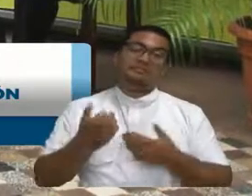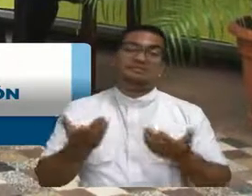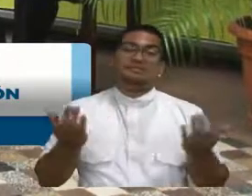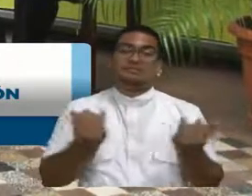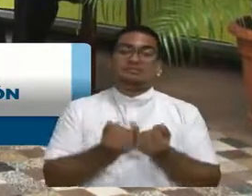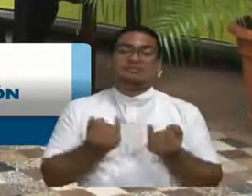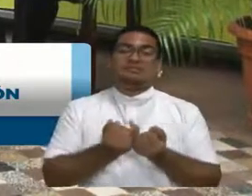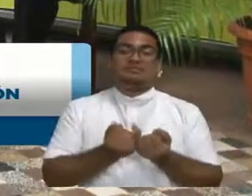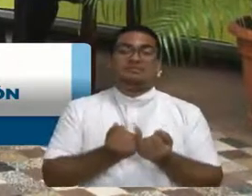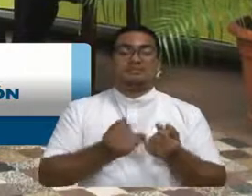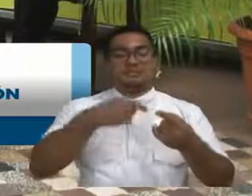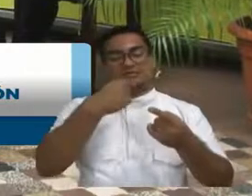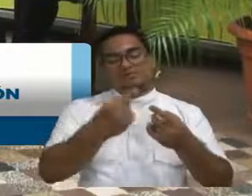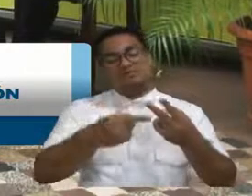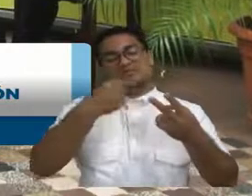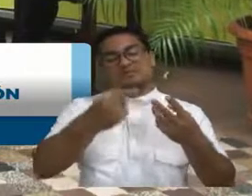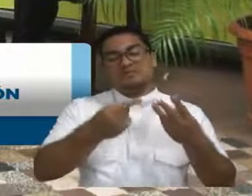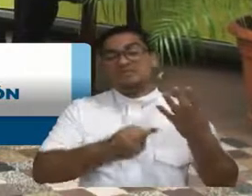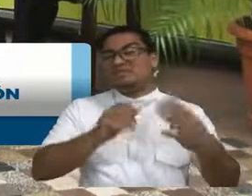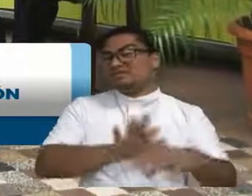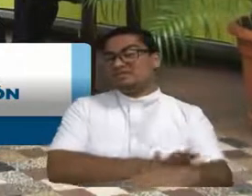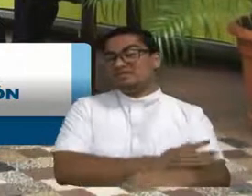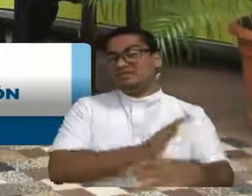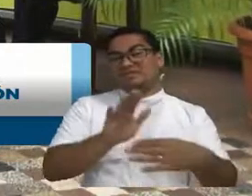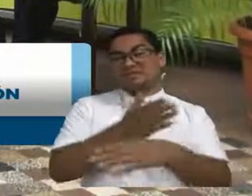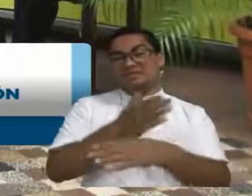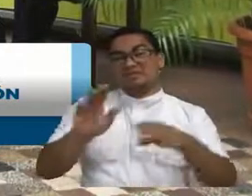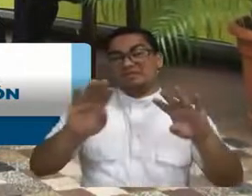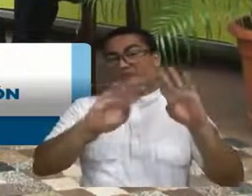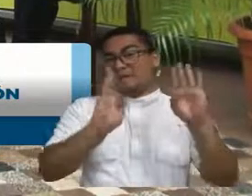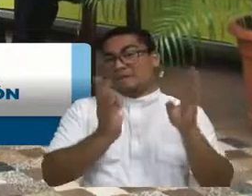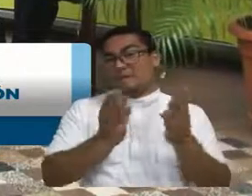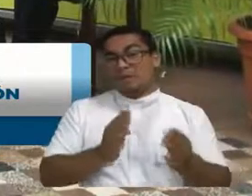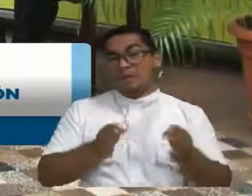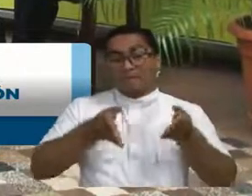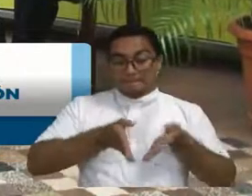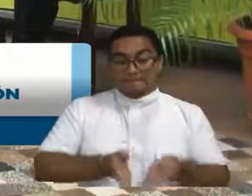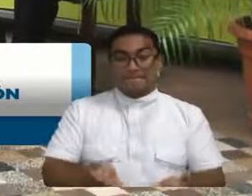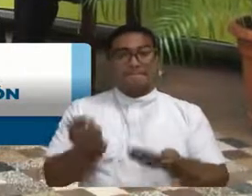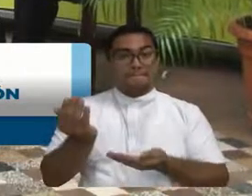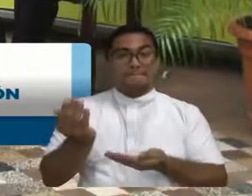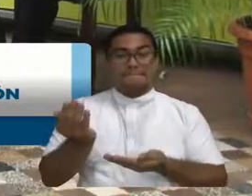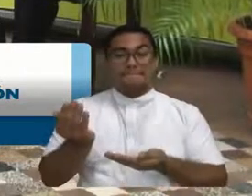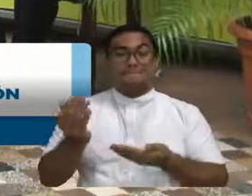de síntomas que presenta la mujer en la depresión postparto, como es la tristeza,